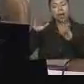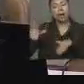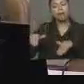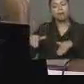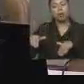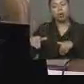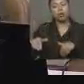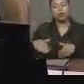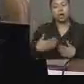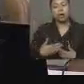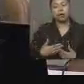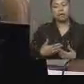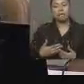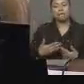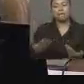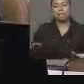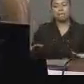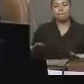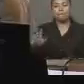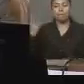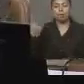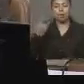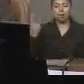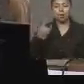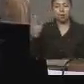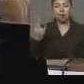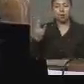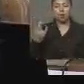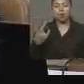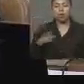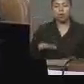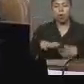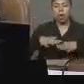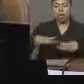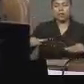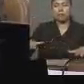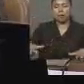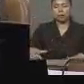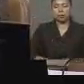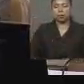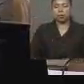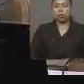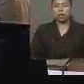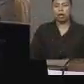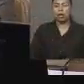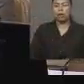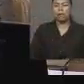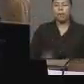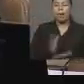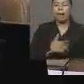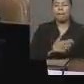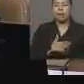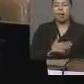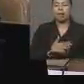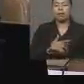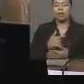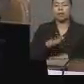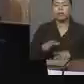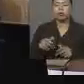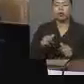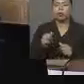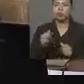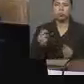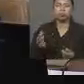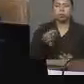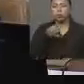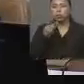de convenir con las universidades un plan de expansión. Plan de expansión, naturalmente, que es contradictorio